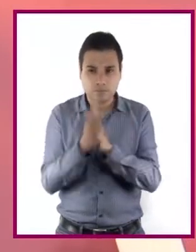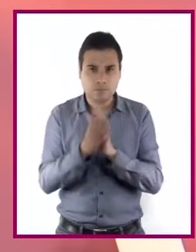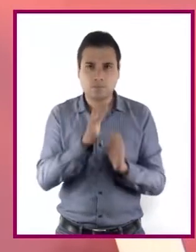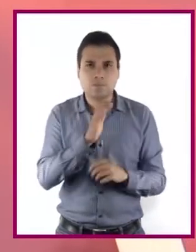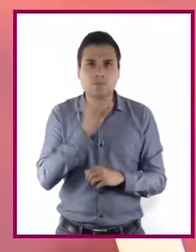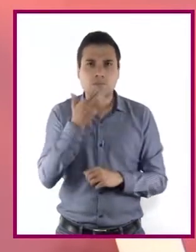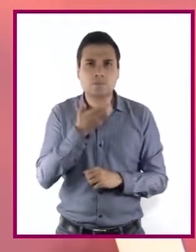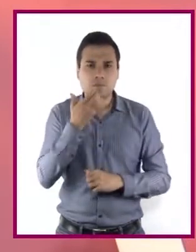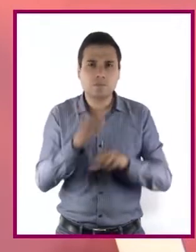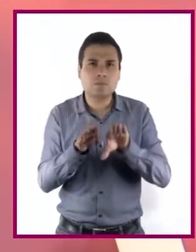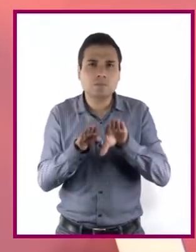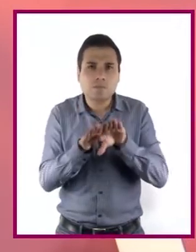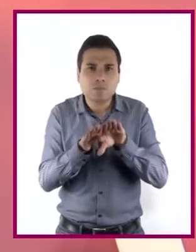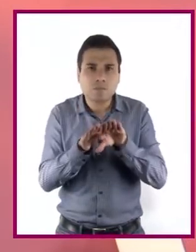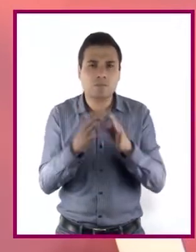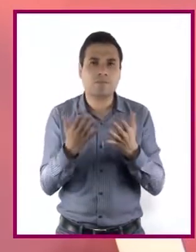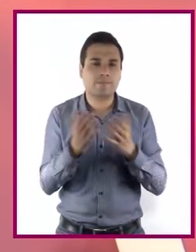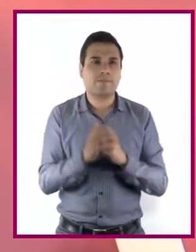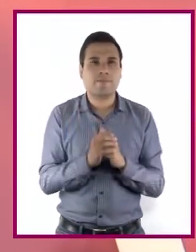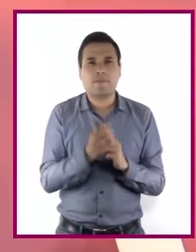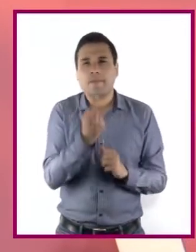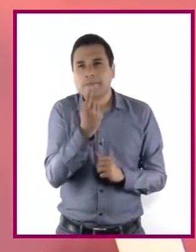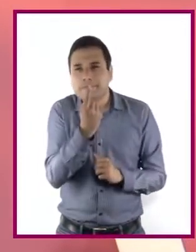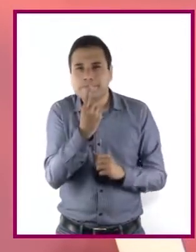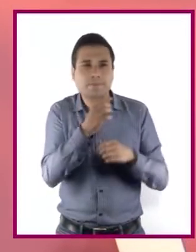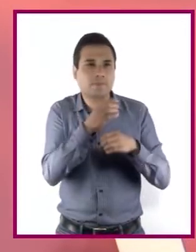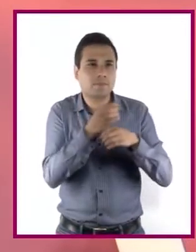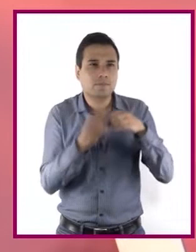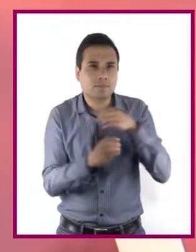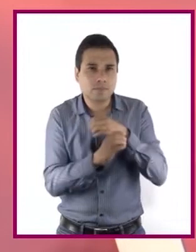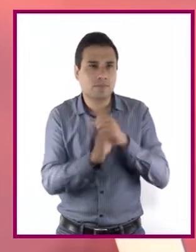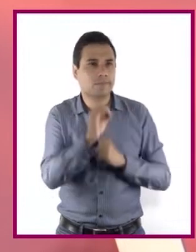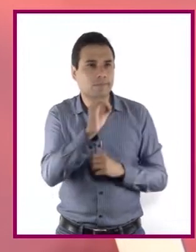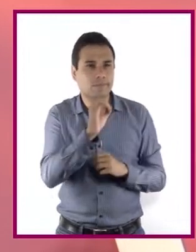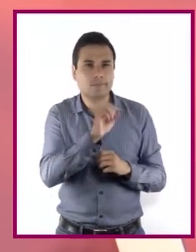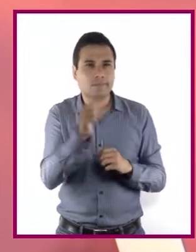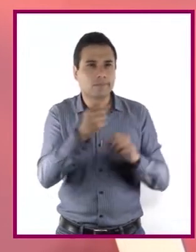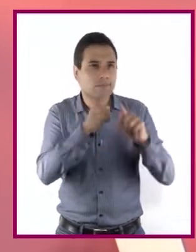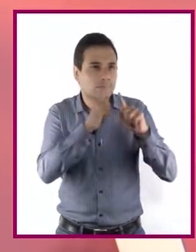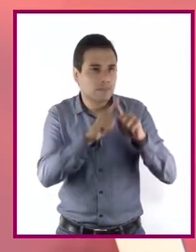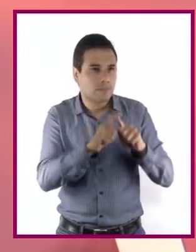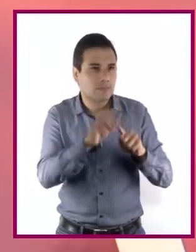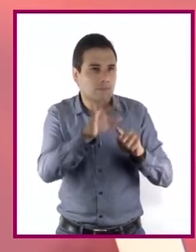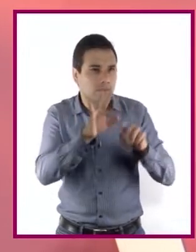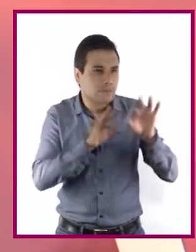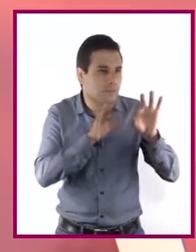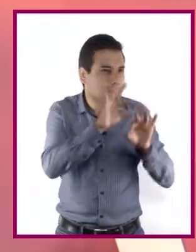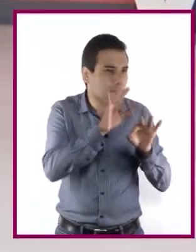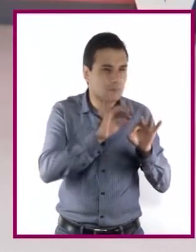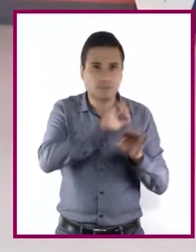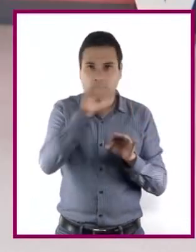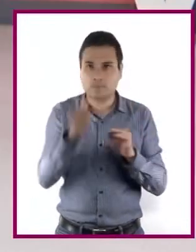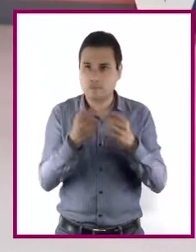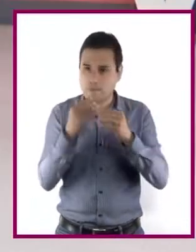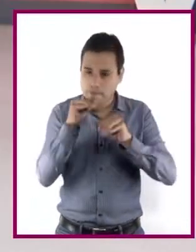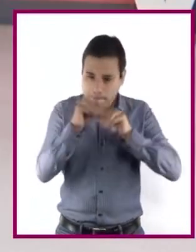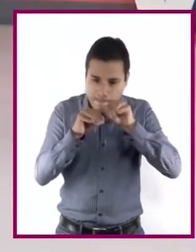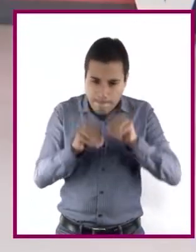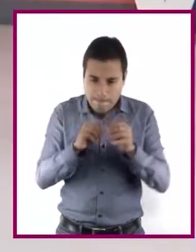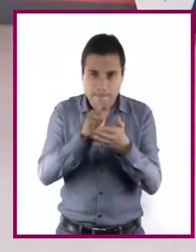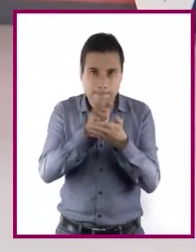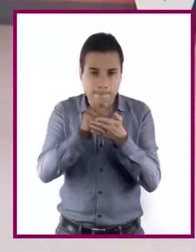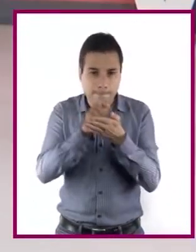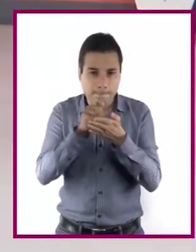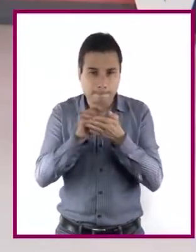eligen resaltar acciones, situaciones o detalles que en la versión original no ocupan un lugar tan importante, a tal